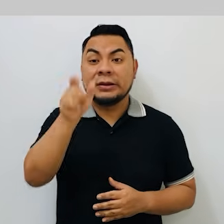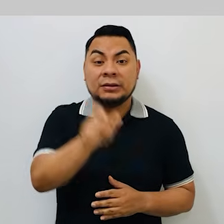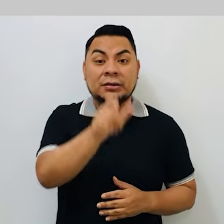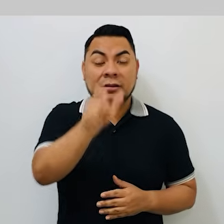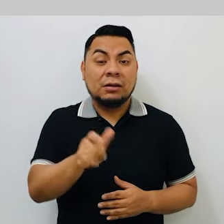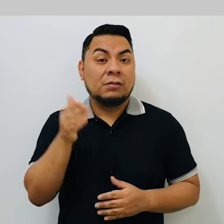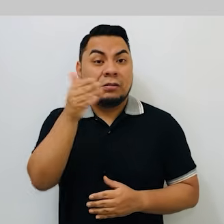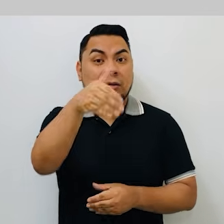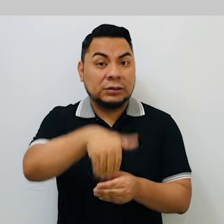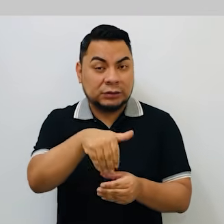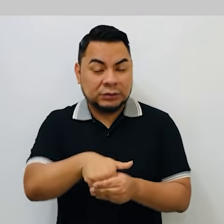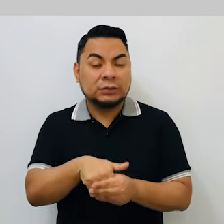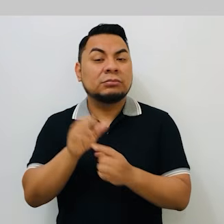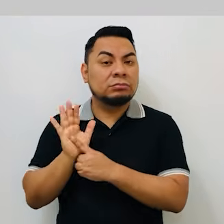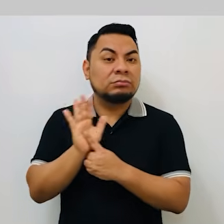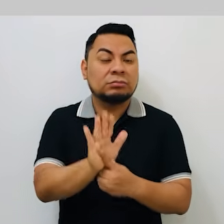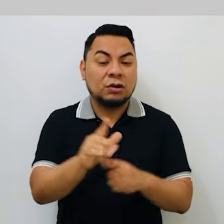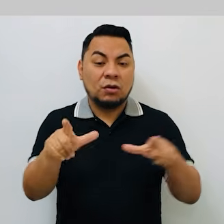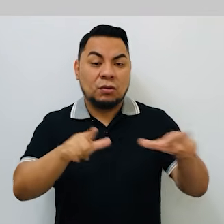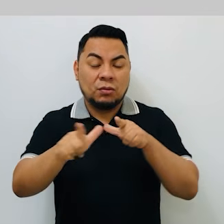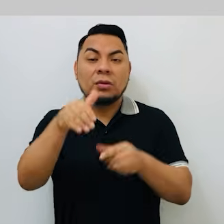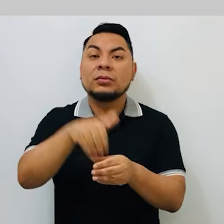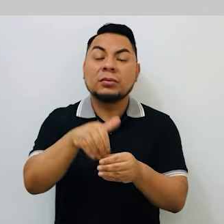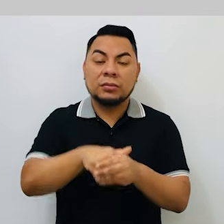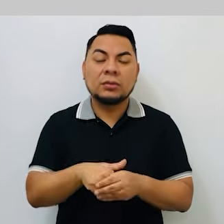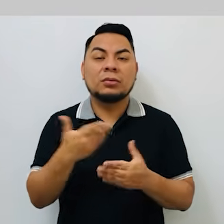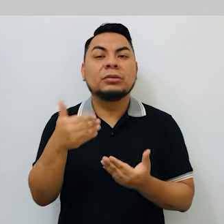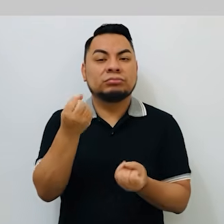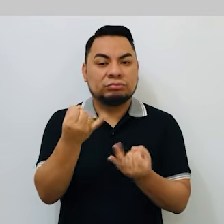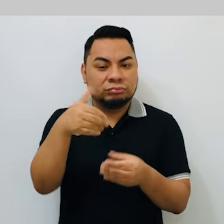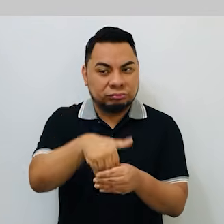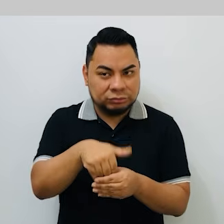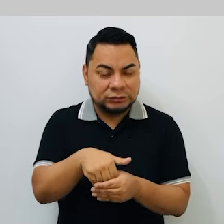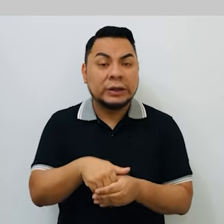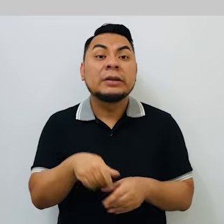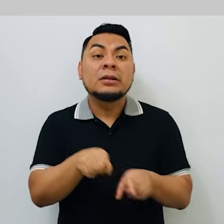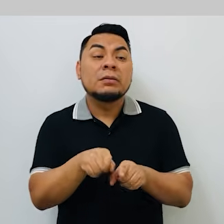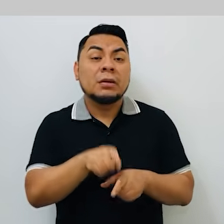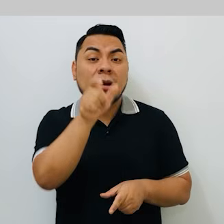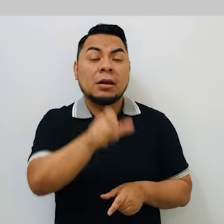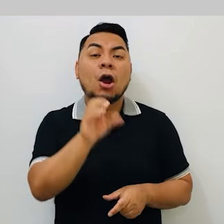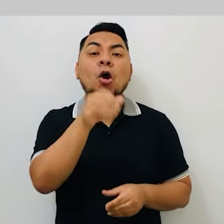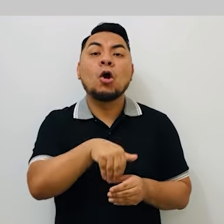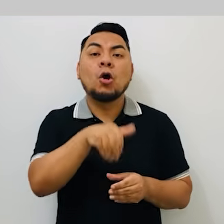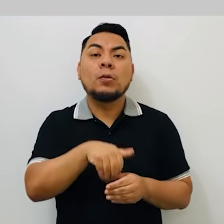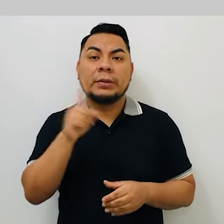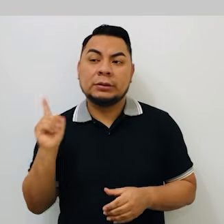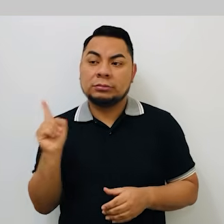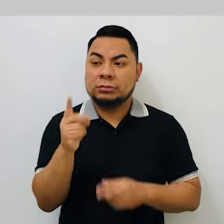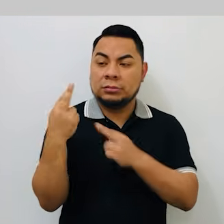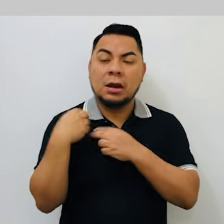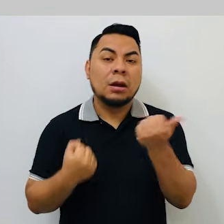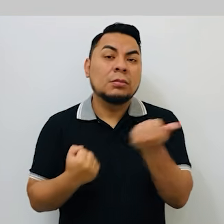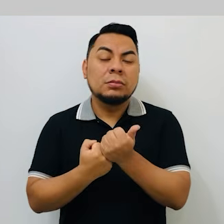Las electoras y los electores, quienes se presentarán en el local de votación para sufragar. El personal de la OMPE,